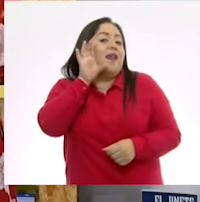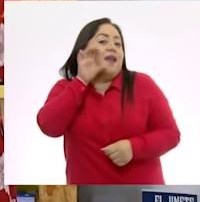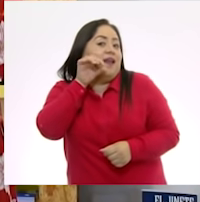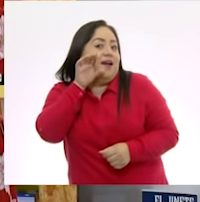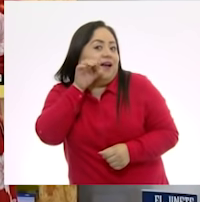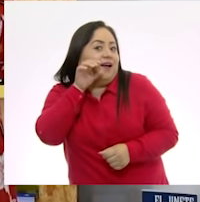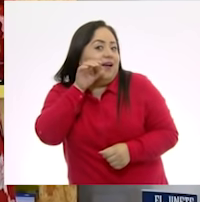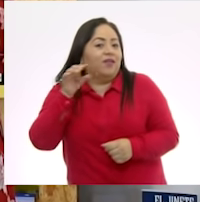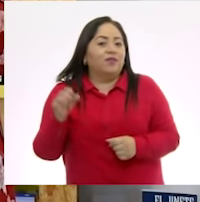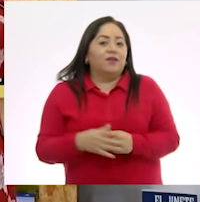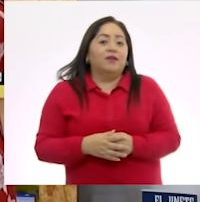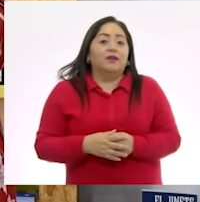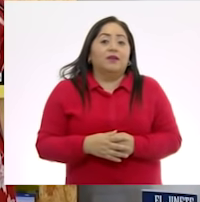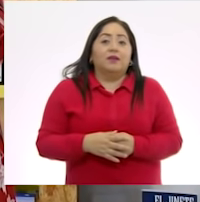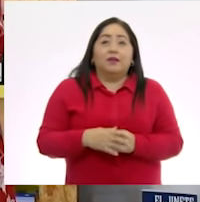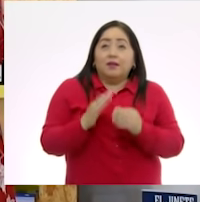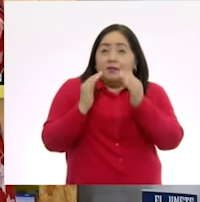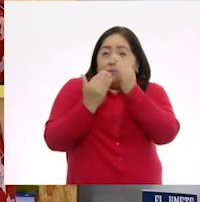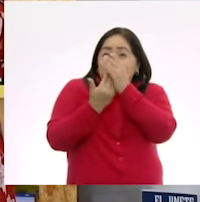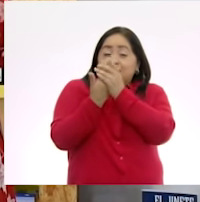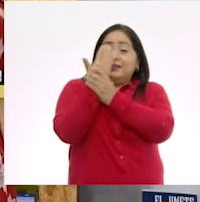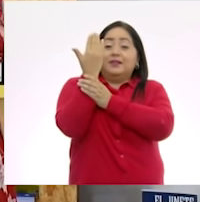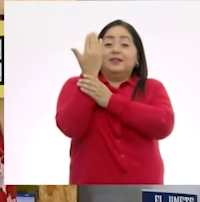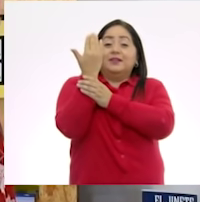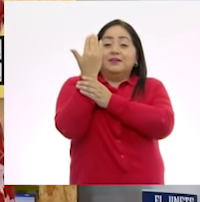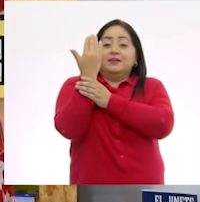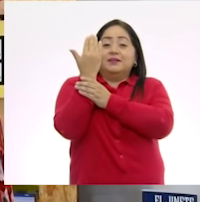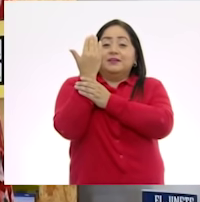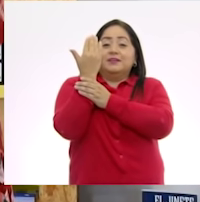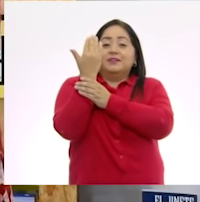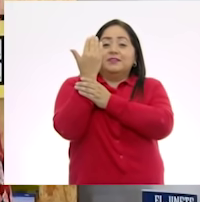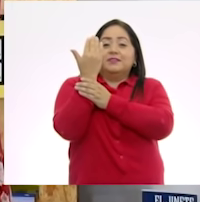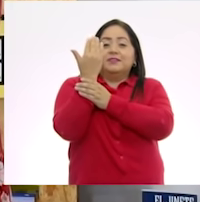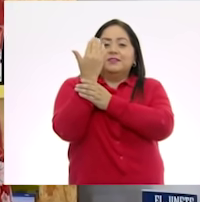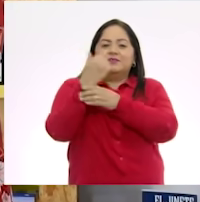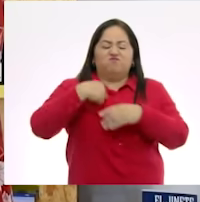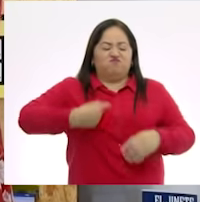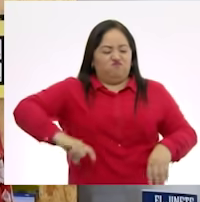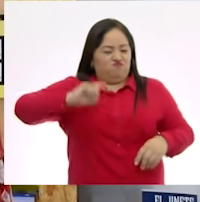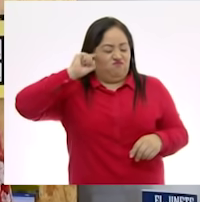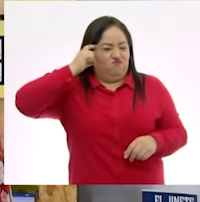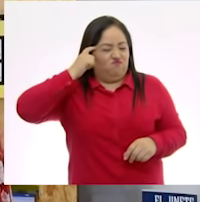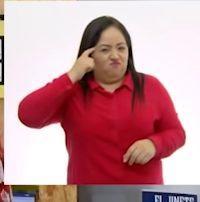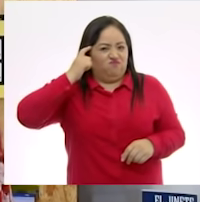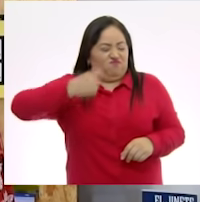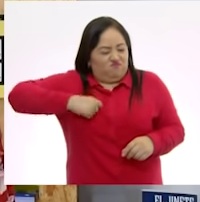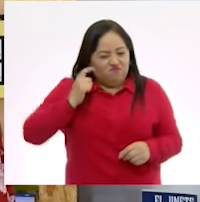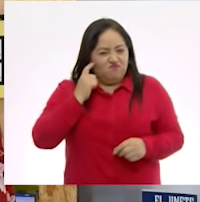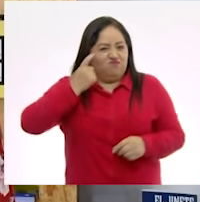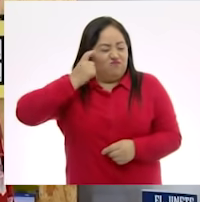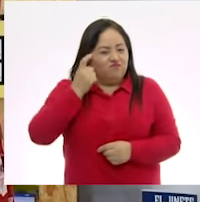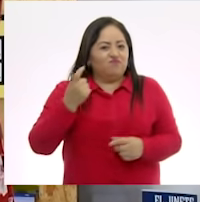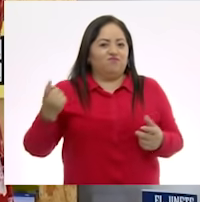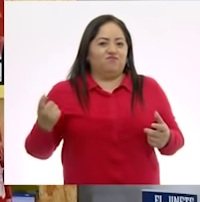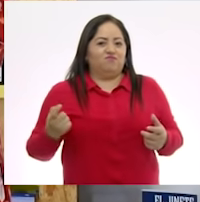anaranjado, y en las mañanas me enfado, Me enfado y me